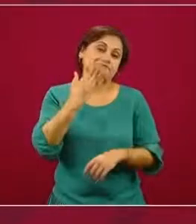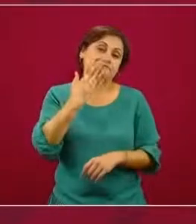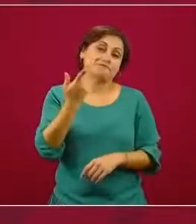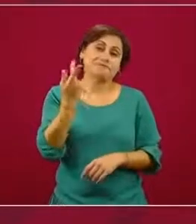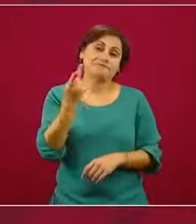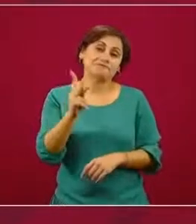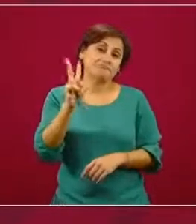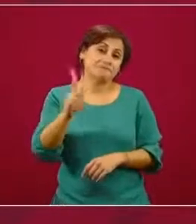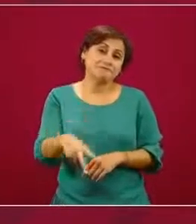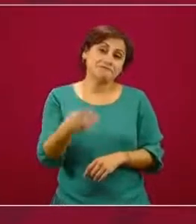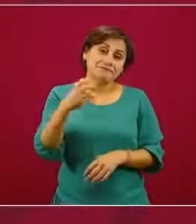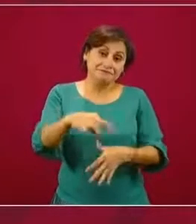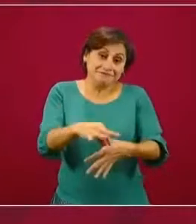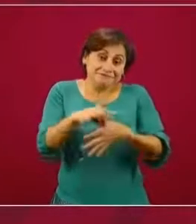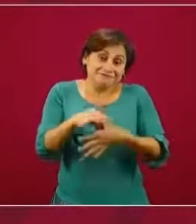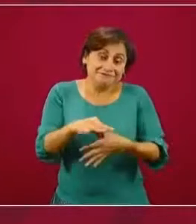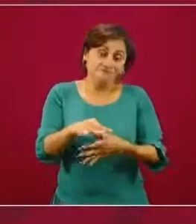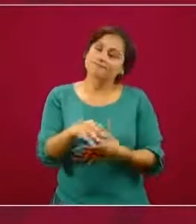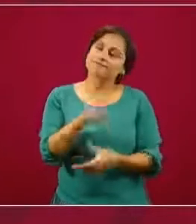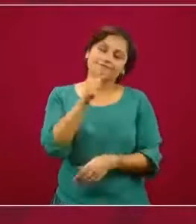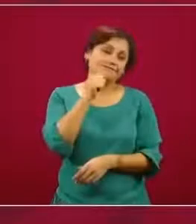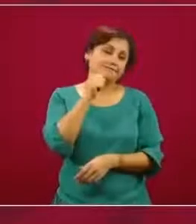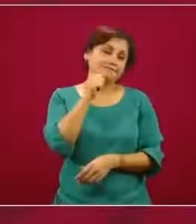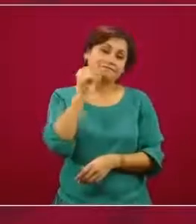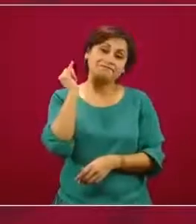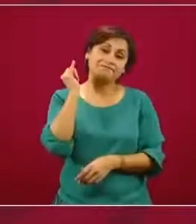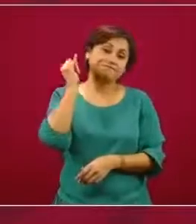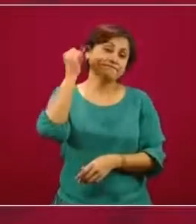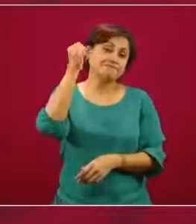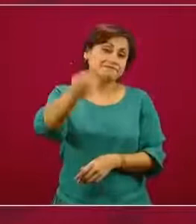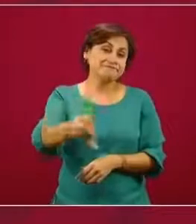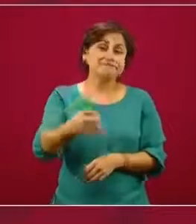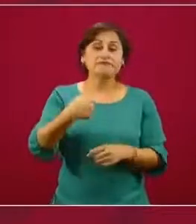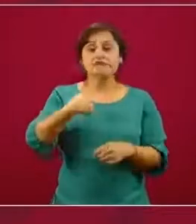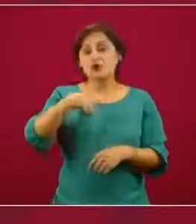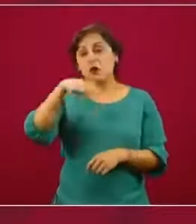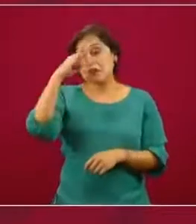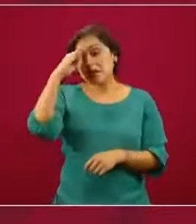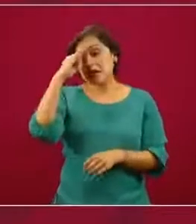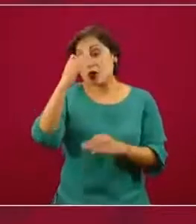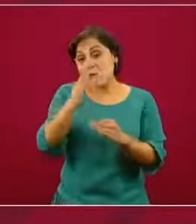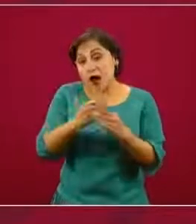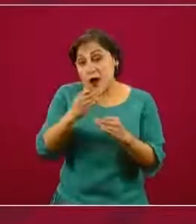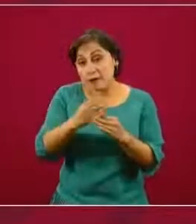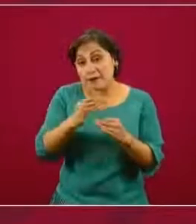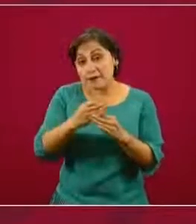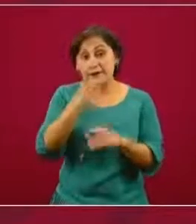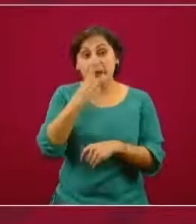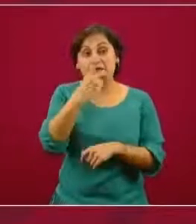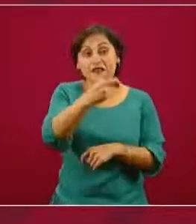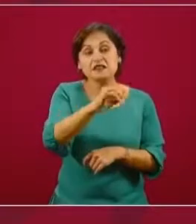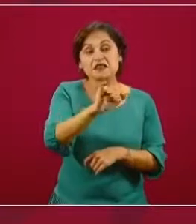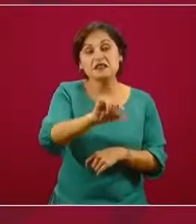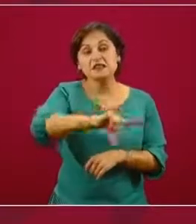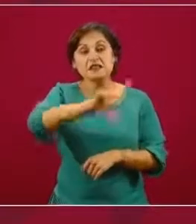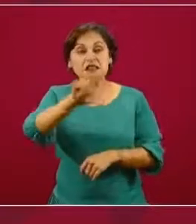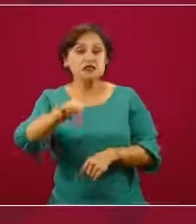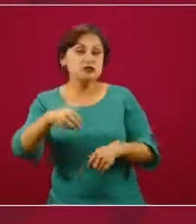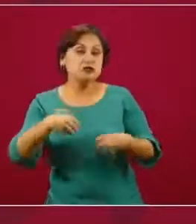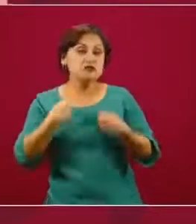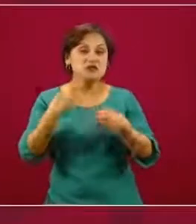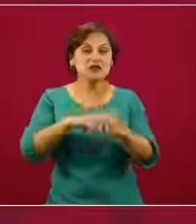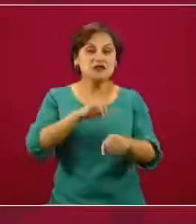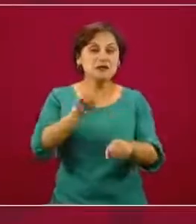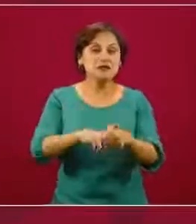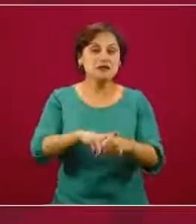de él. Entonces yo diría, de momento no aspiremos a que vamos a regresar a una normalidad convencional, más bien vamos